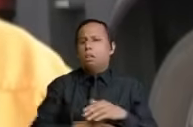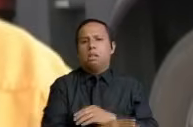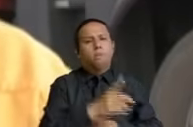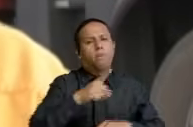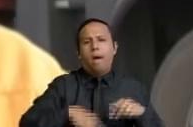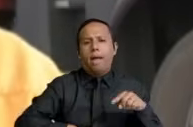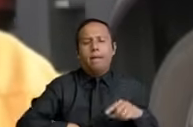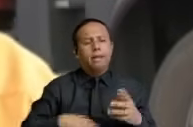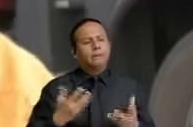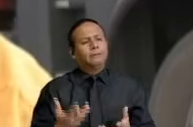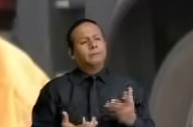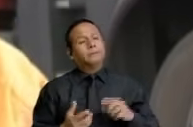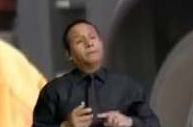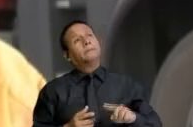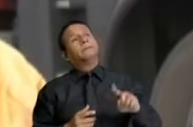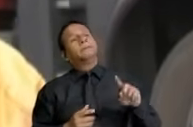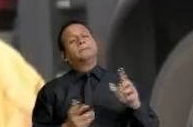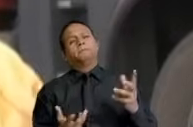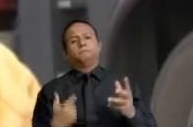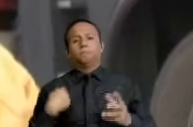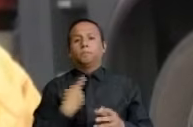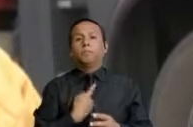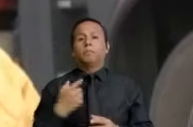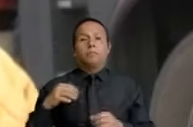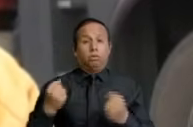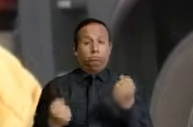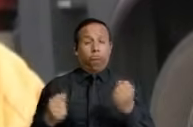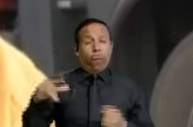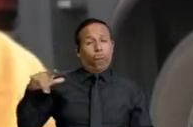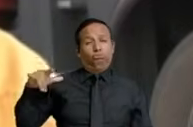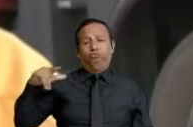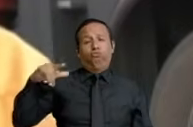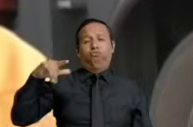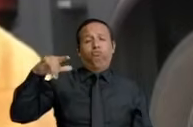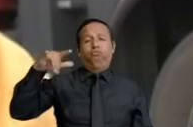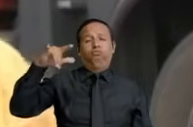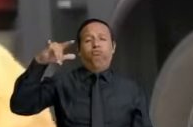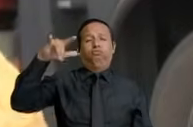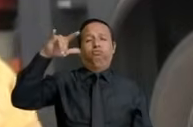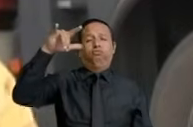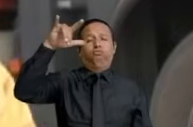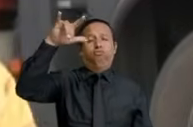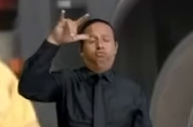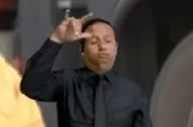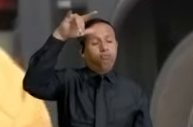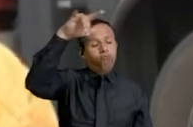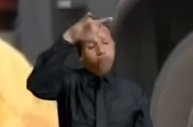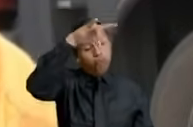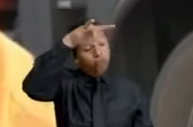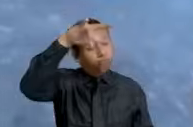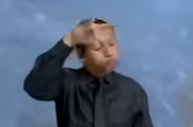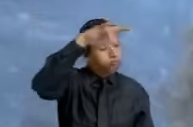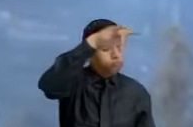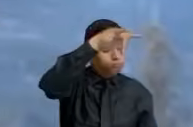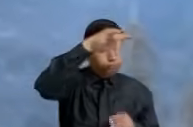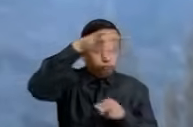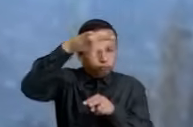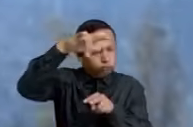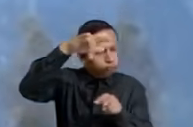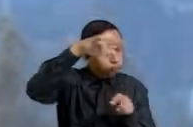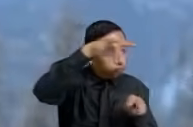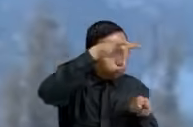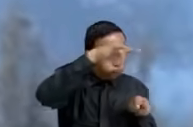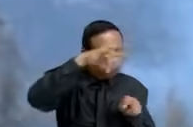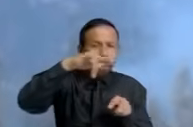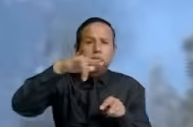por lo que a través de nuestras aeronaves no tripuladas se realizó un sobrevuelo identificando los puntos calientes en este sector